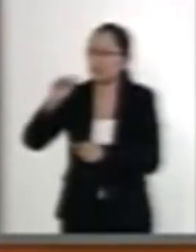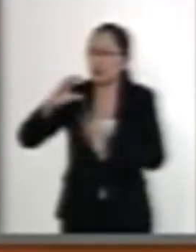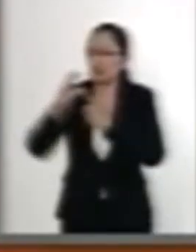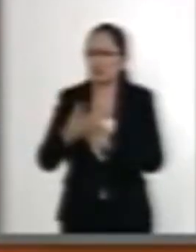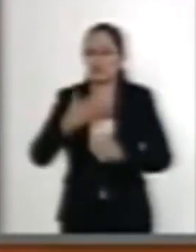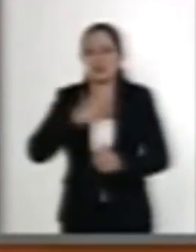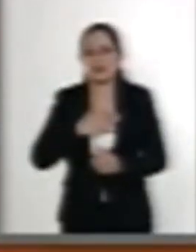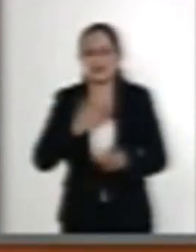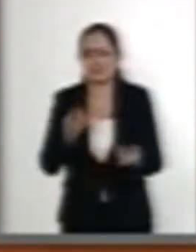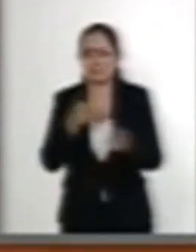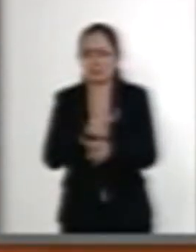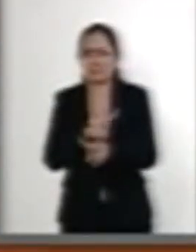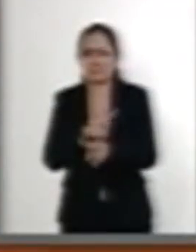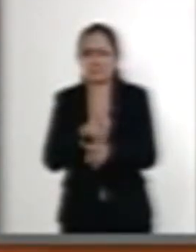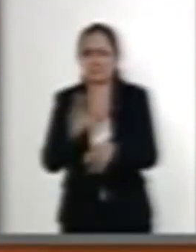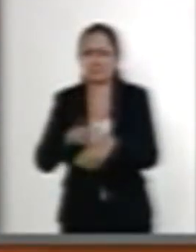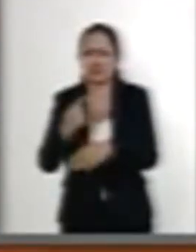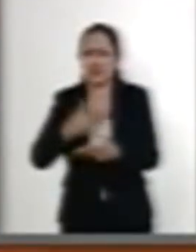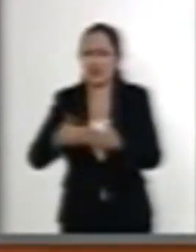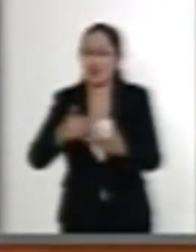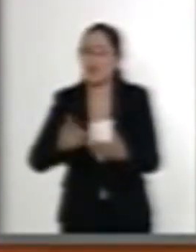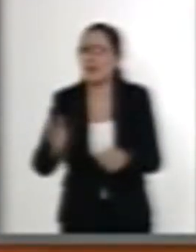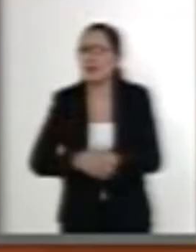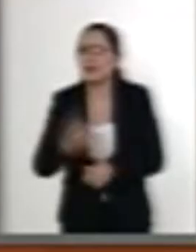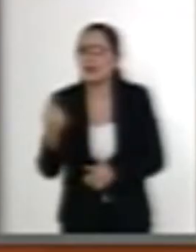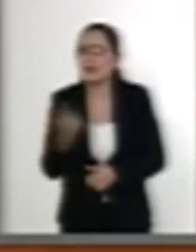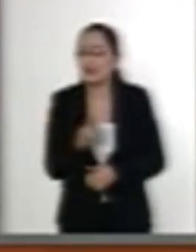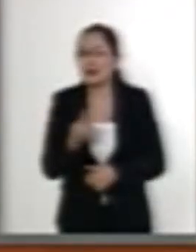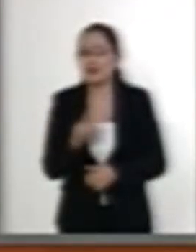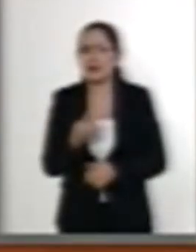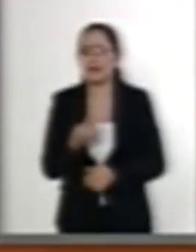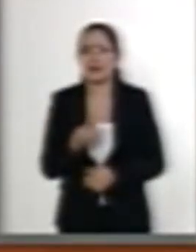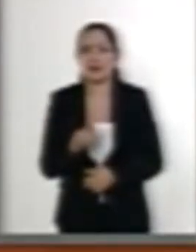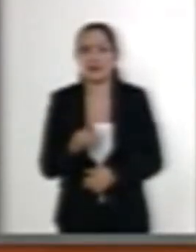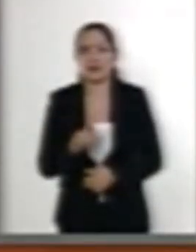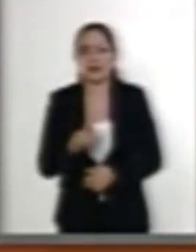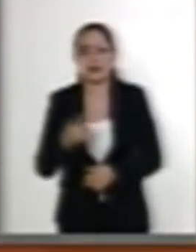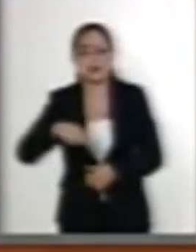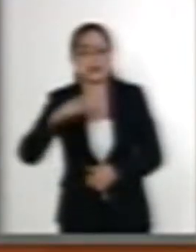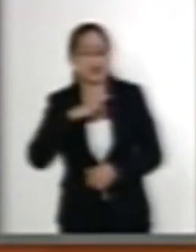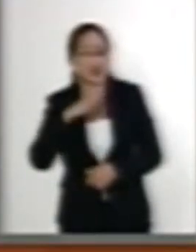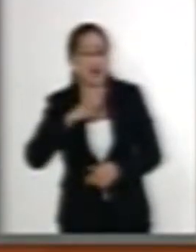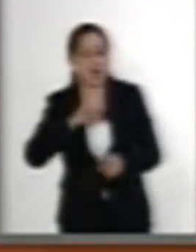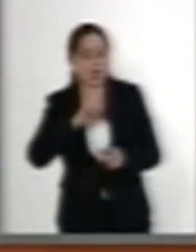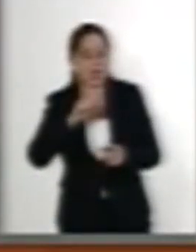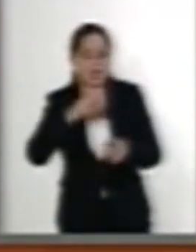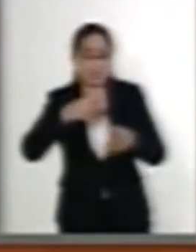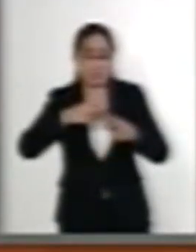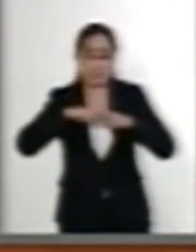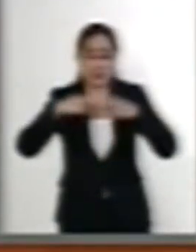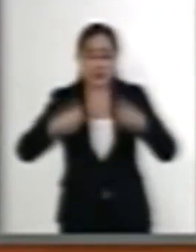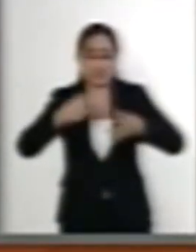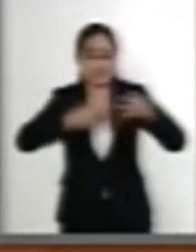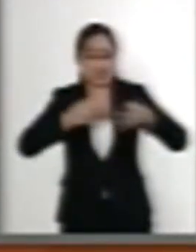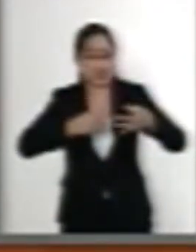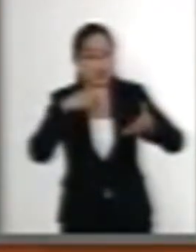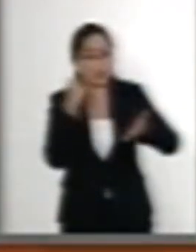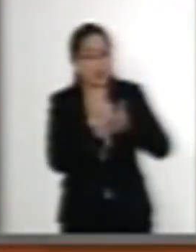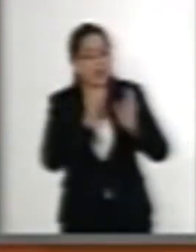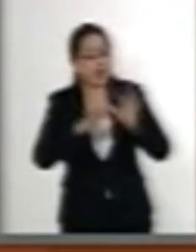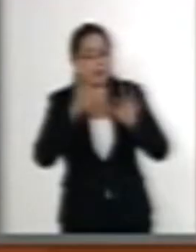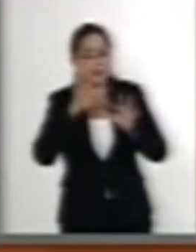A la fregada lo dejaron sin personal, nomás porque le votó en contra una de las iniciativas.